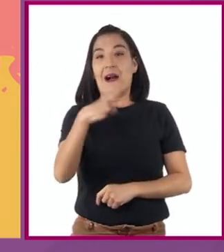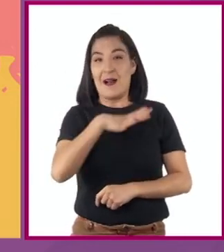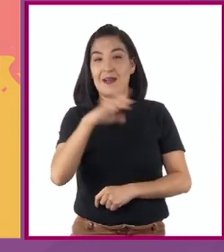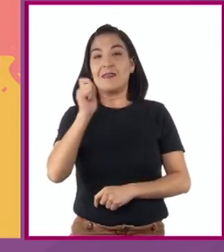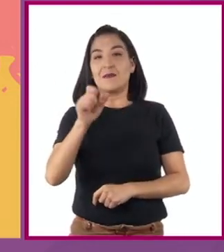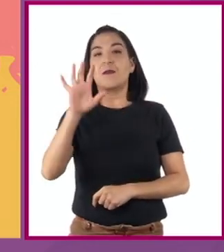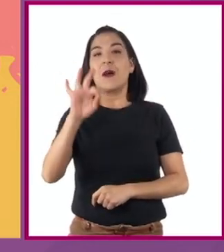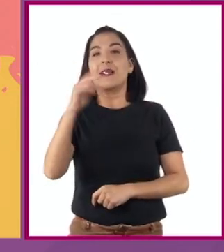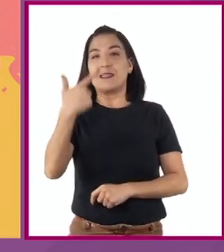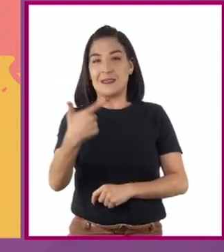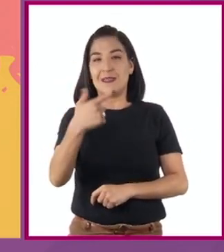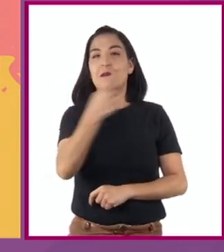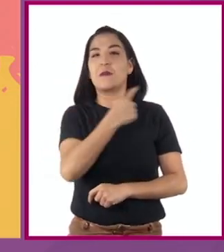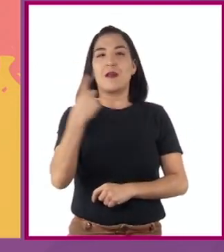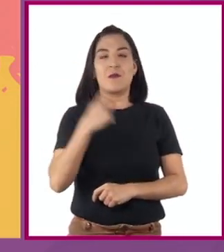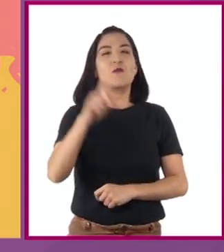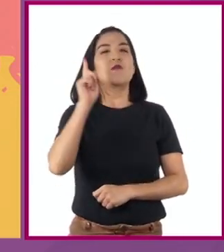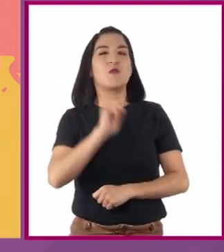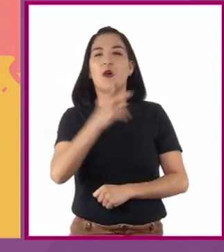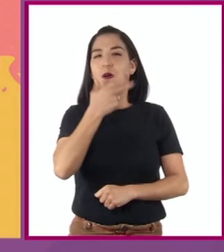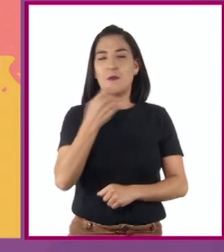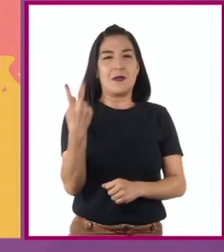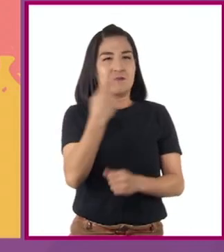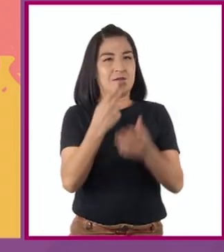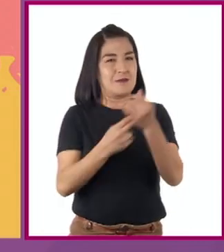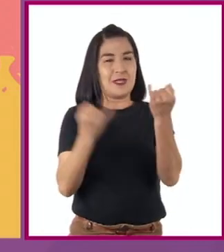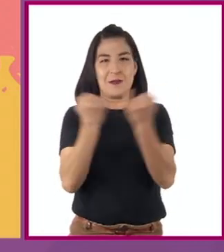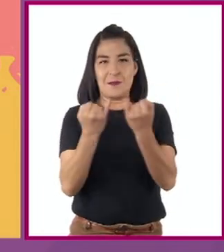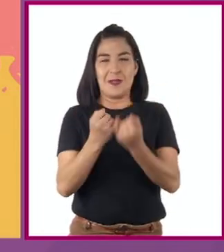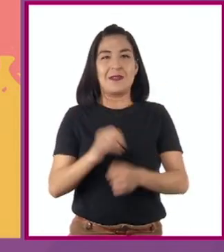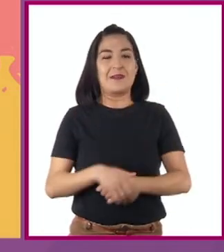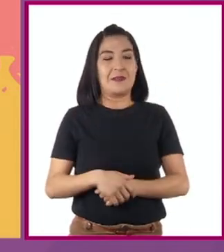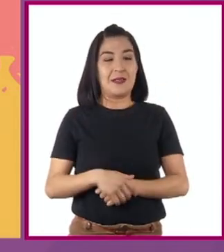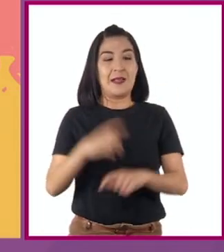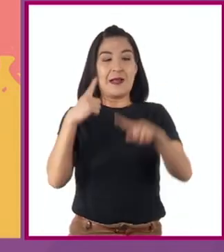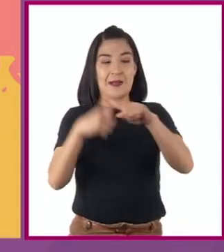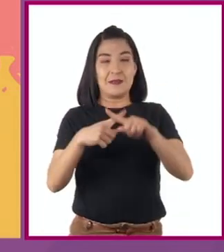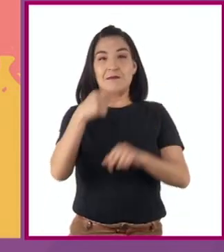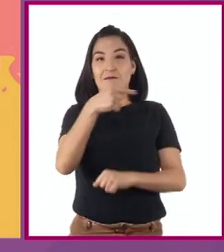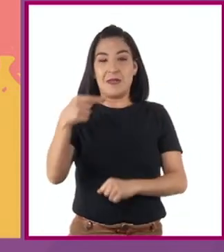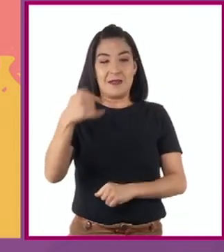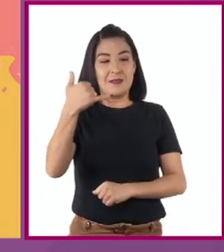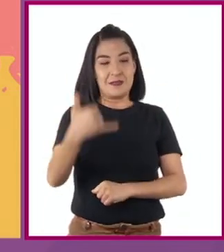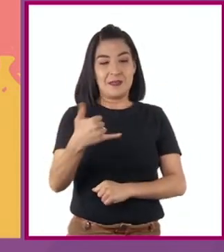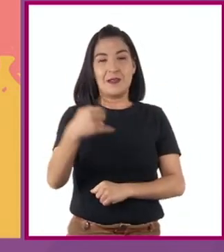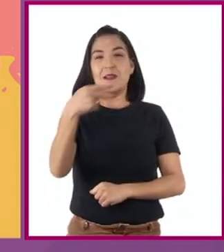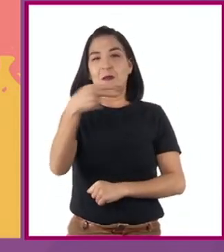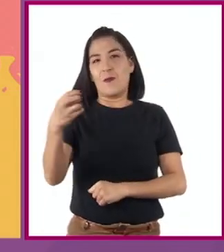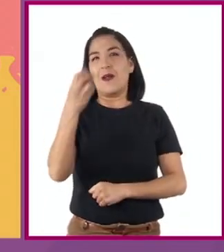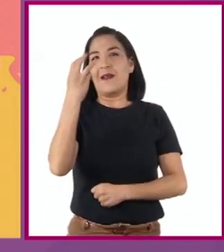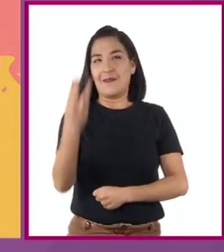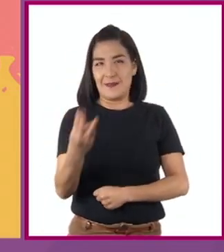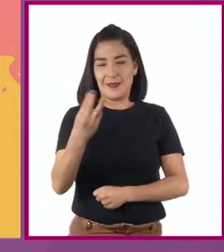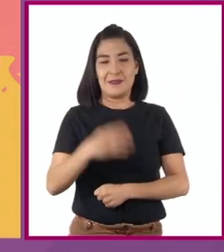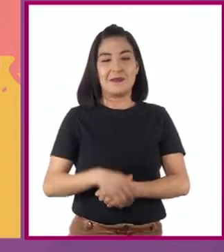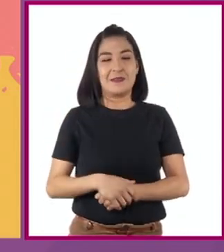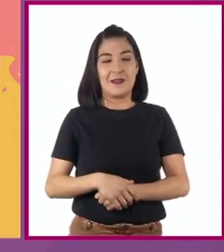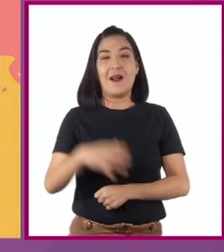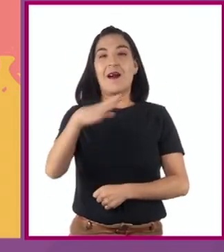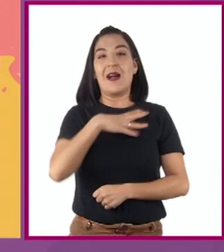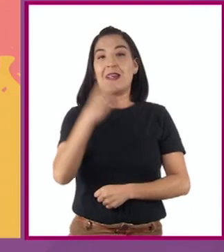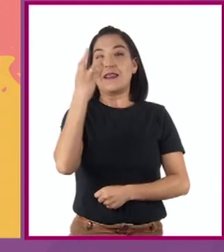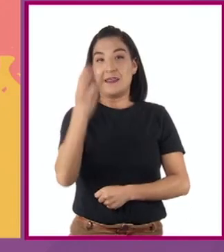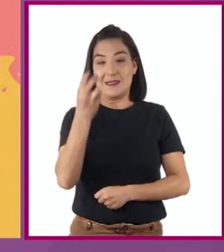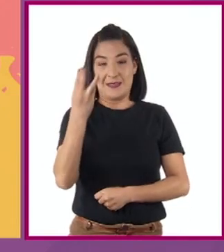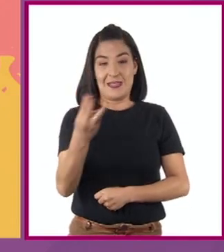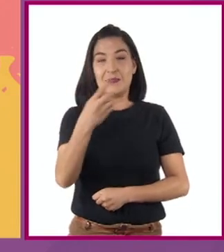perfumes, incluyendo los de dama y los de caballero. X menos Y es igual a 3. Hay 3